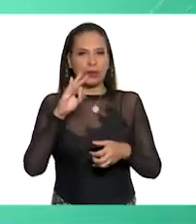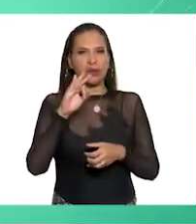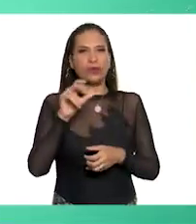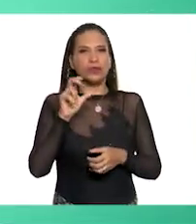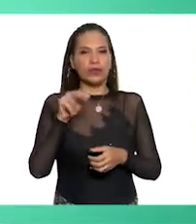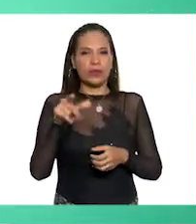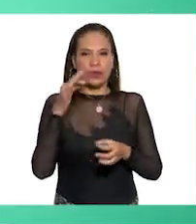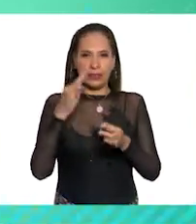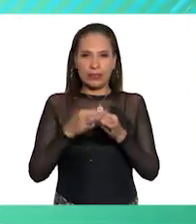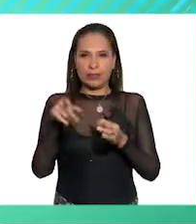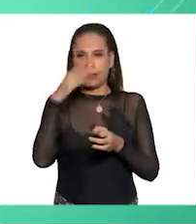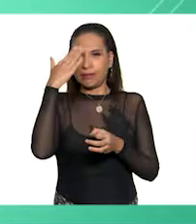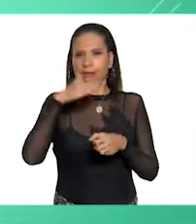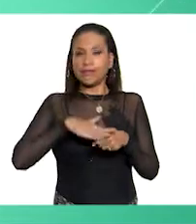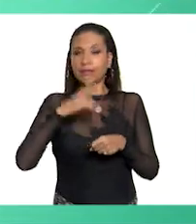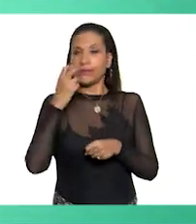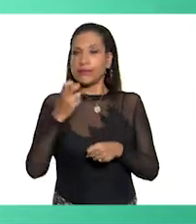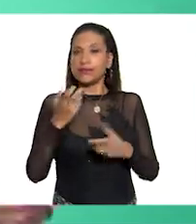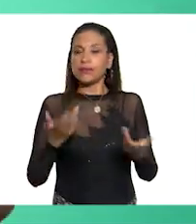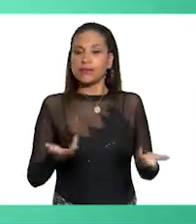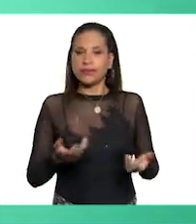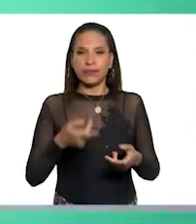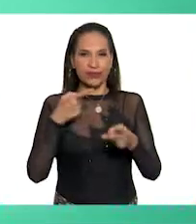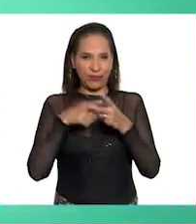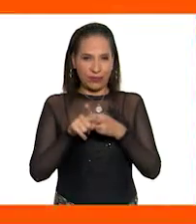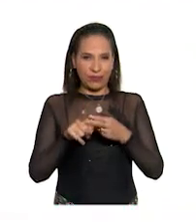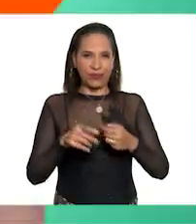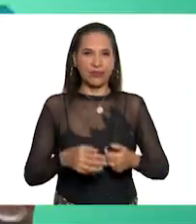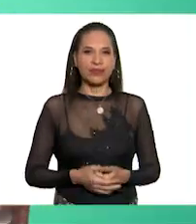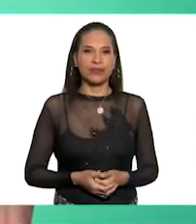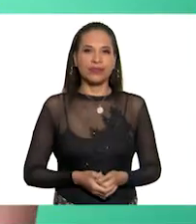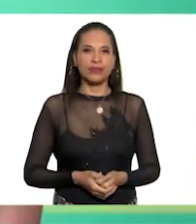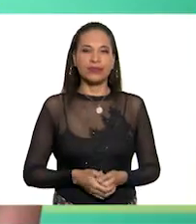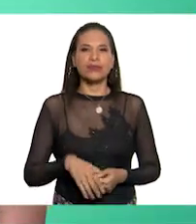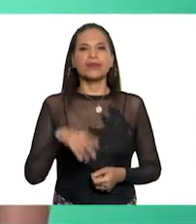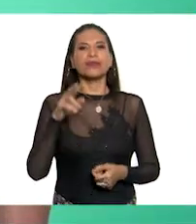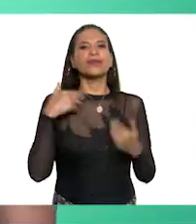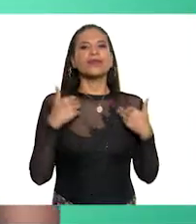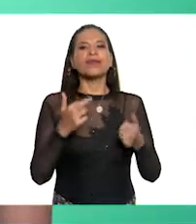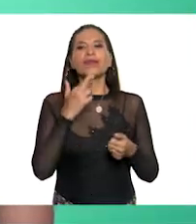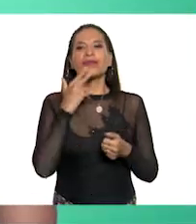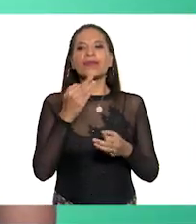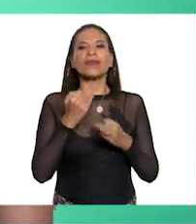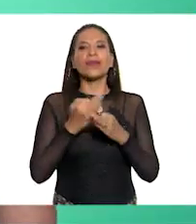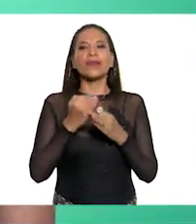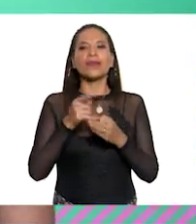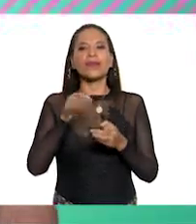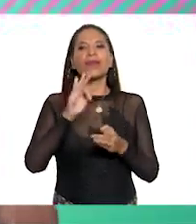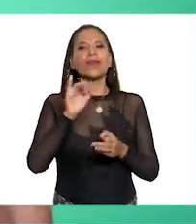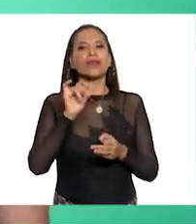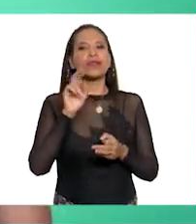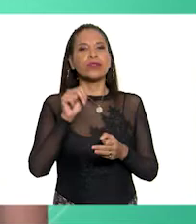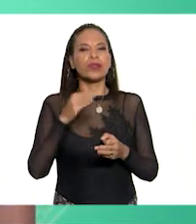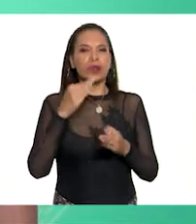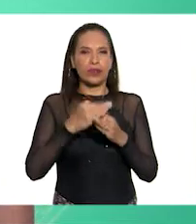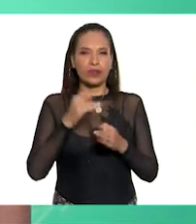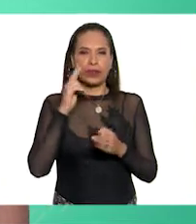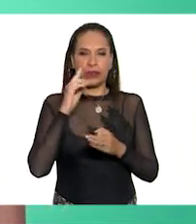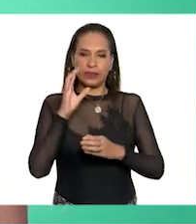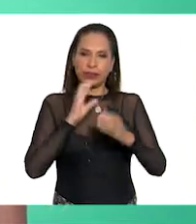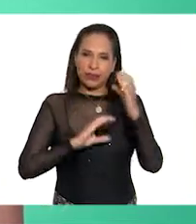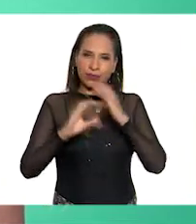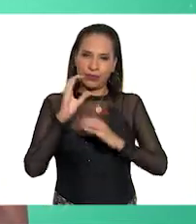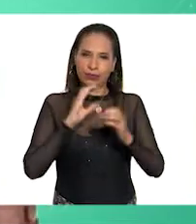¿Están listos para saber más al respecto? ¡Comencemos! Para comprender mejor lo que es una función, es momento de